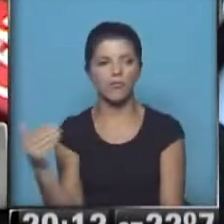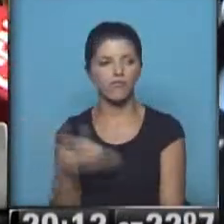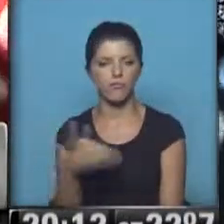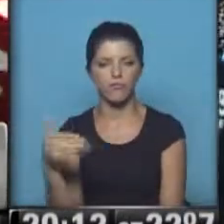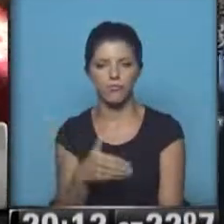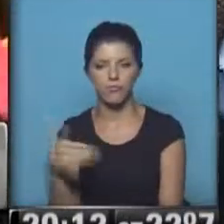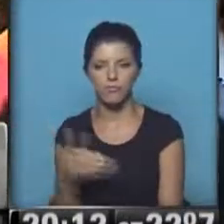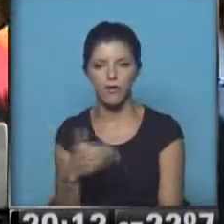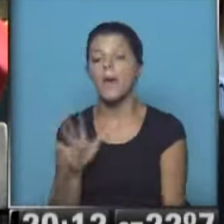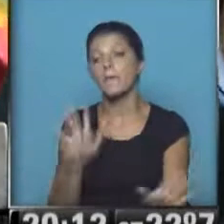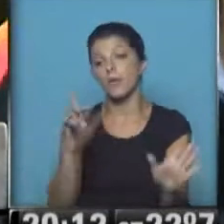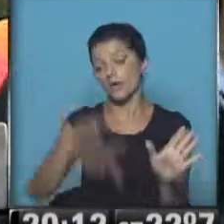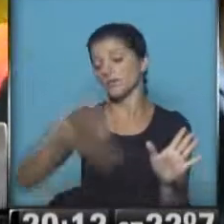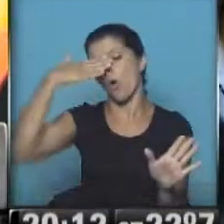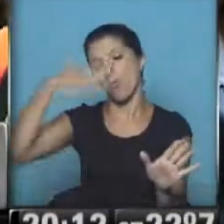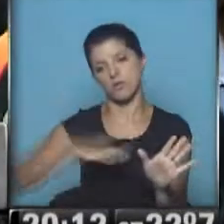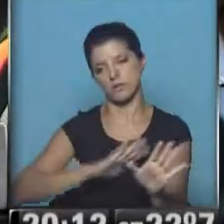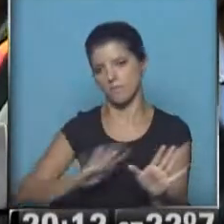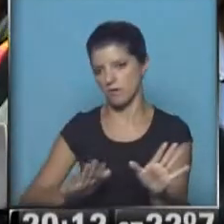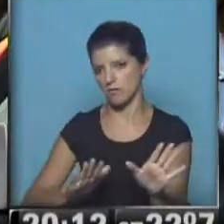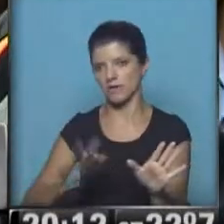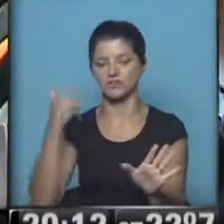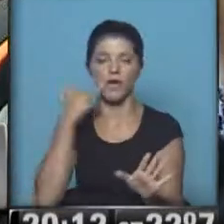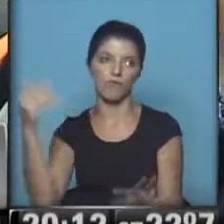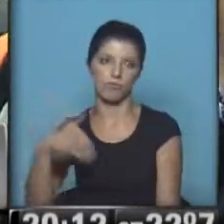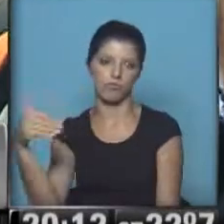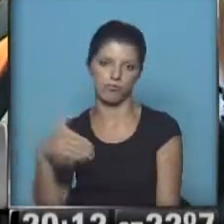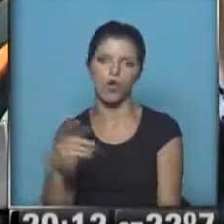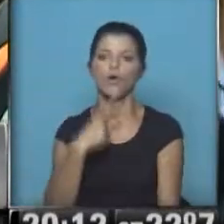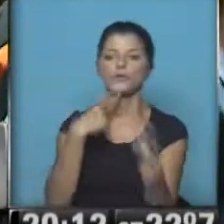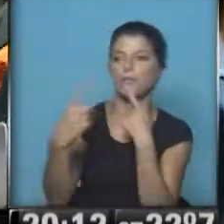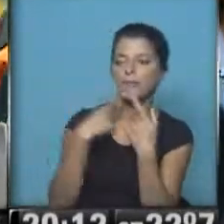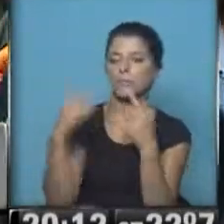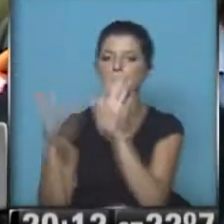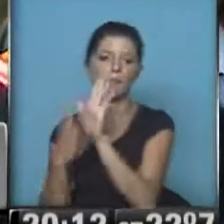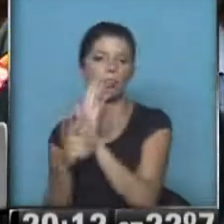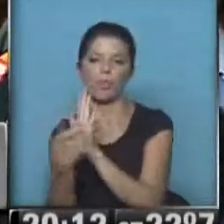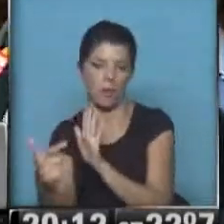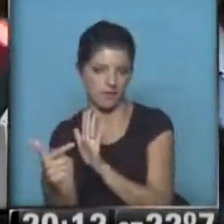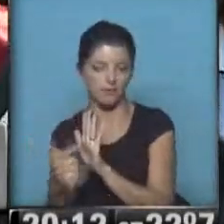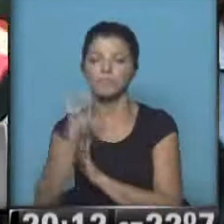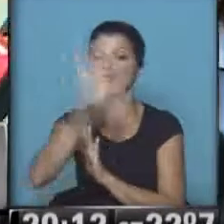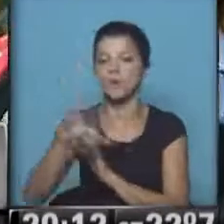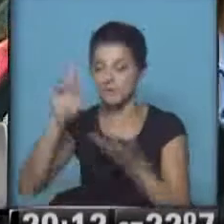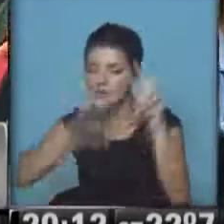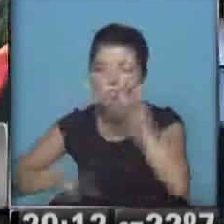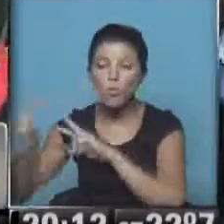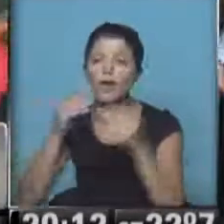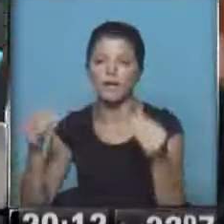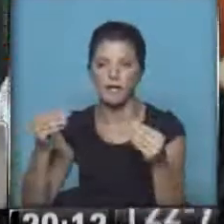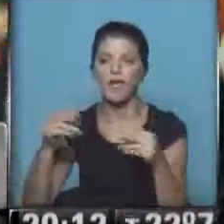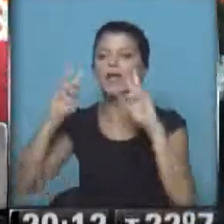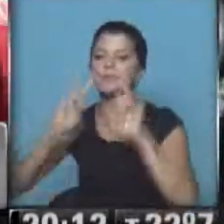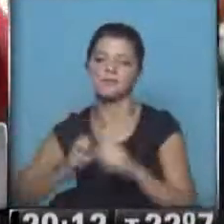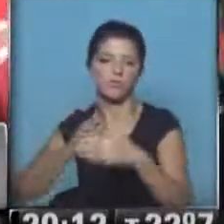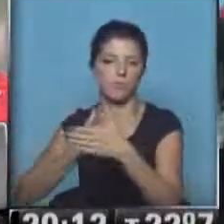esperemos que sea la última vez que perdemos tiempo con planteos insustanciales que solo están destinados a obstaculizar la